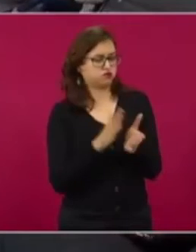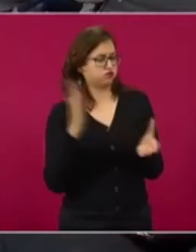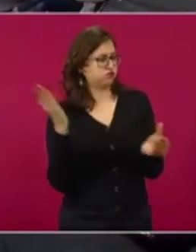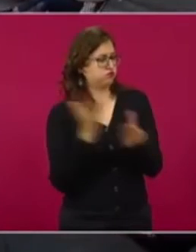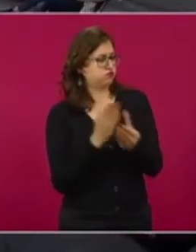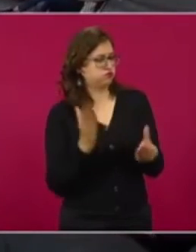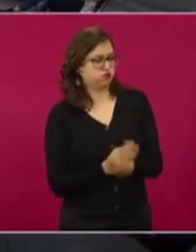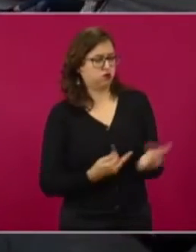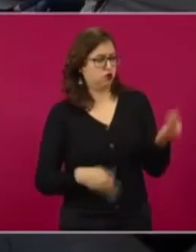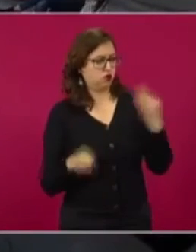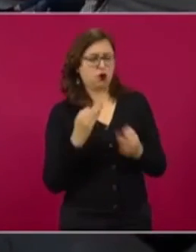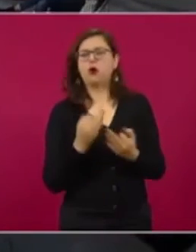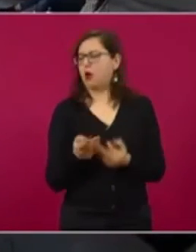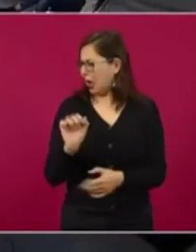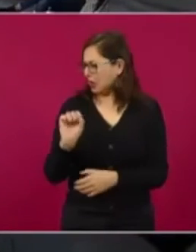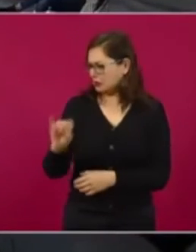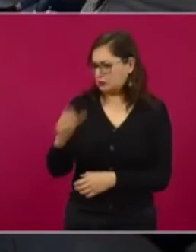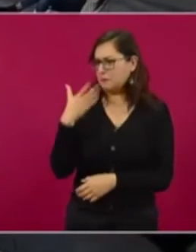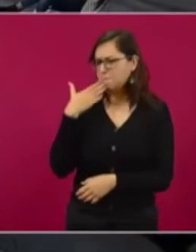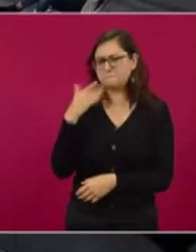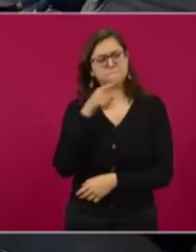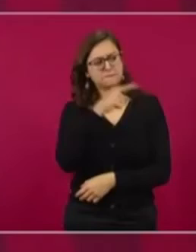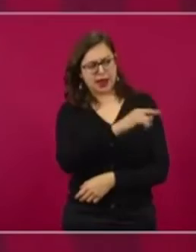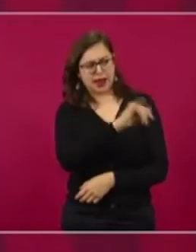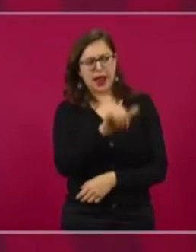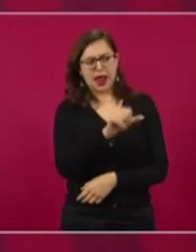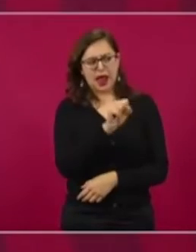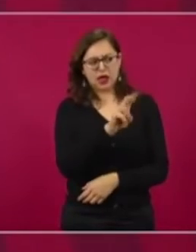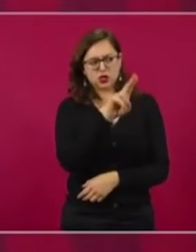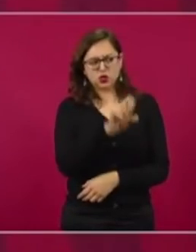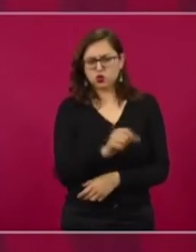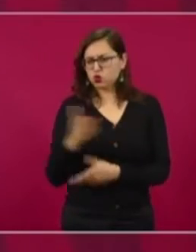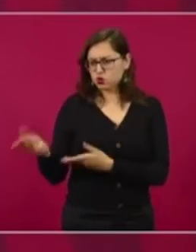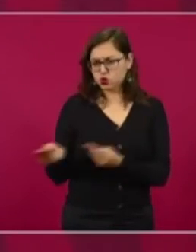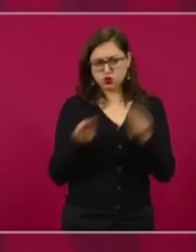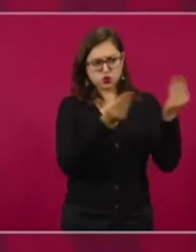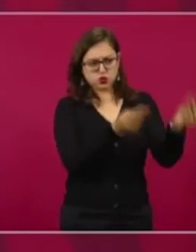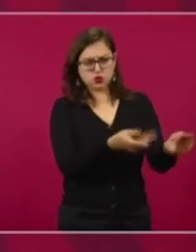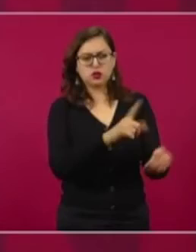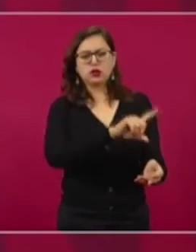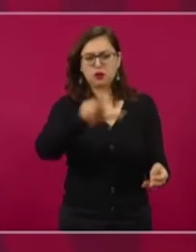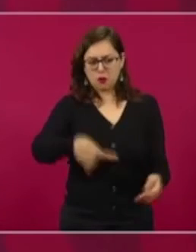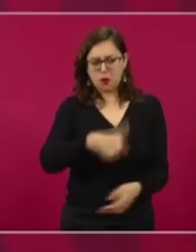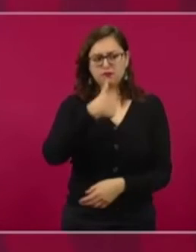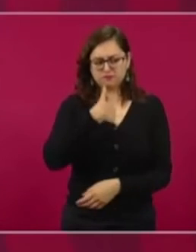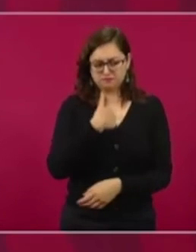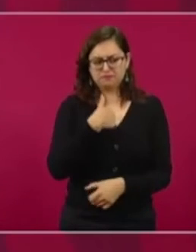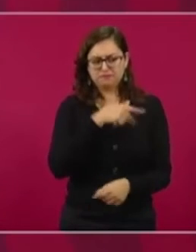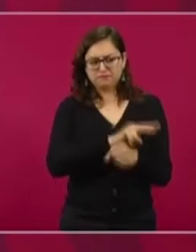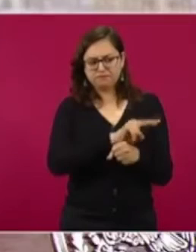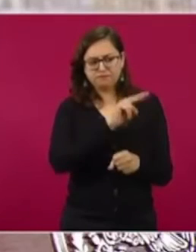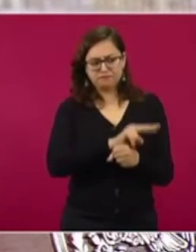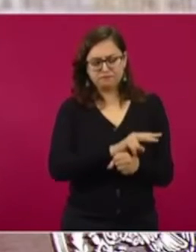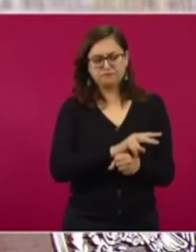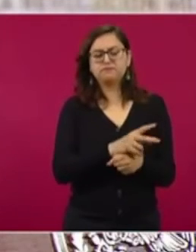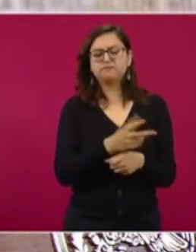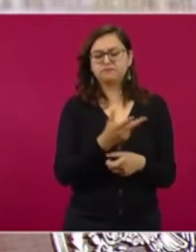le entregas a Jesús y yo me hago cargo de